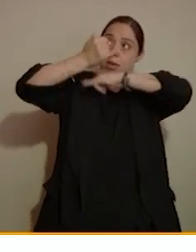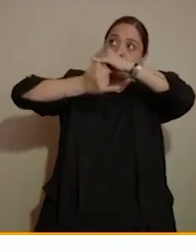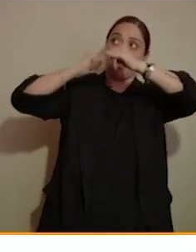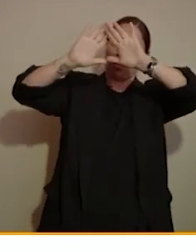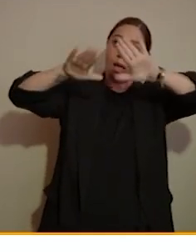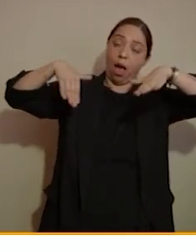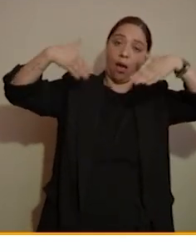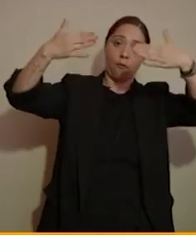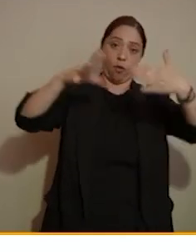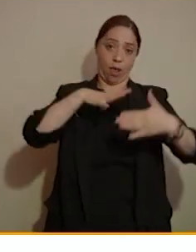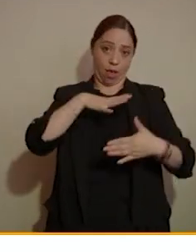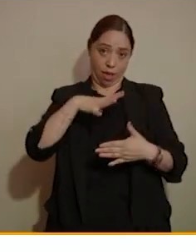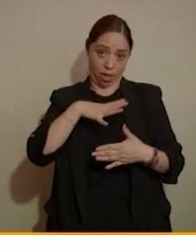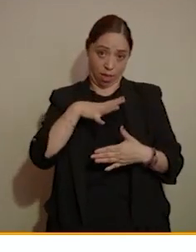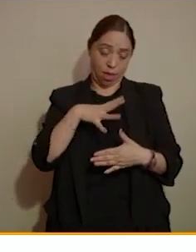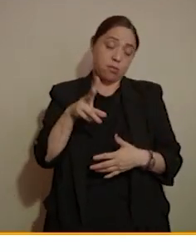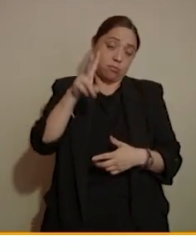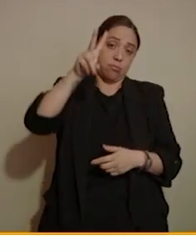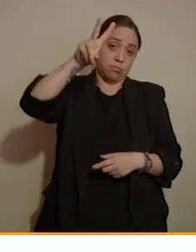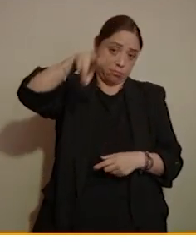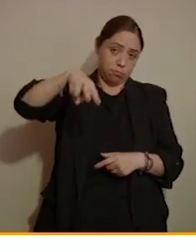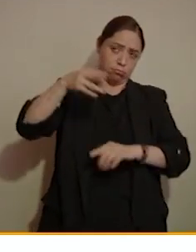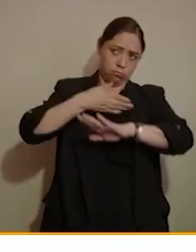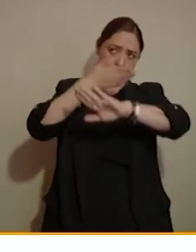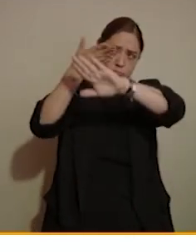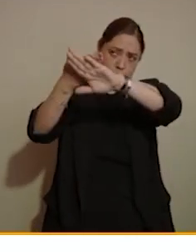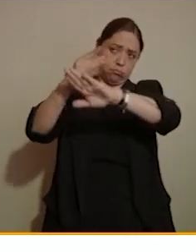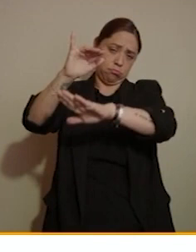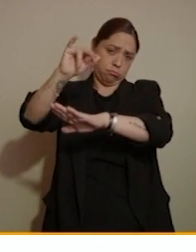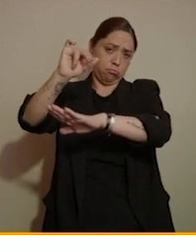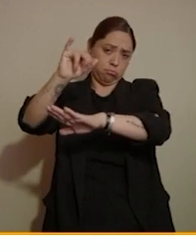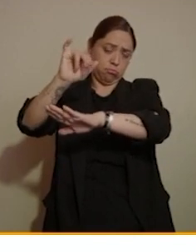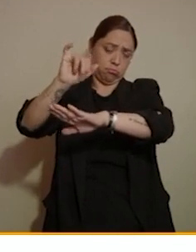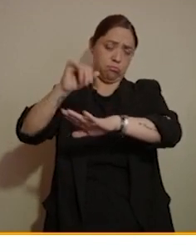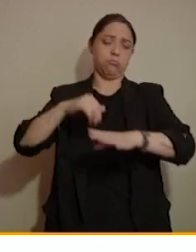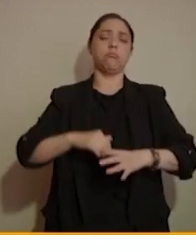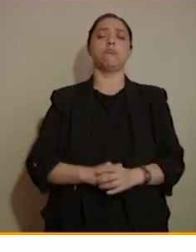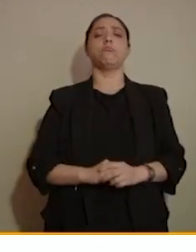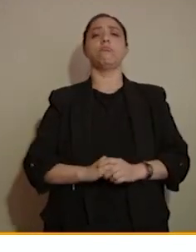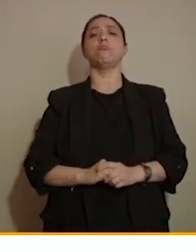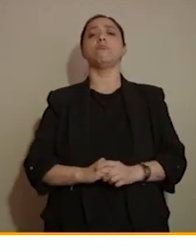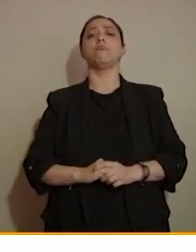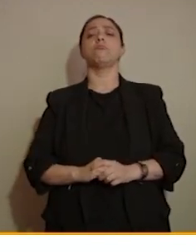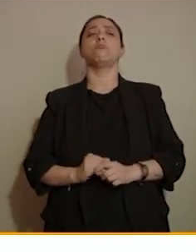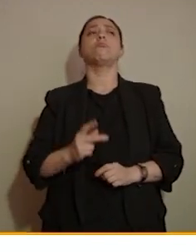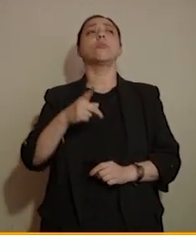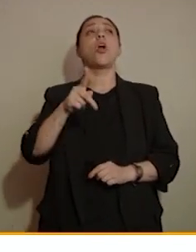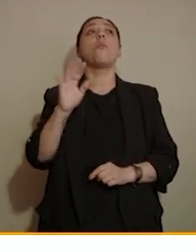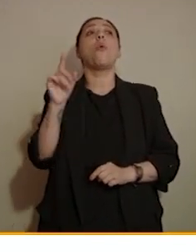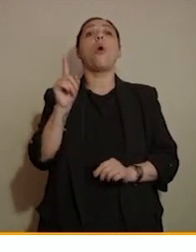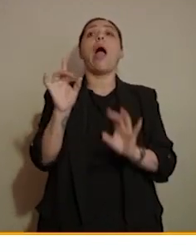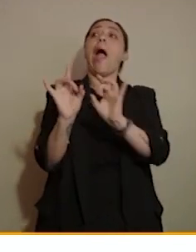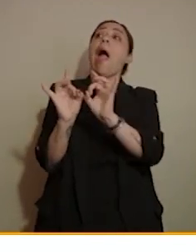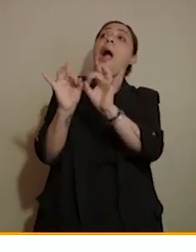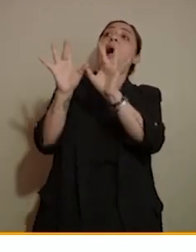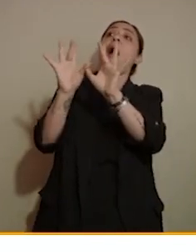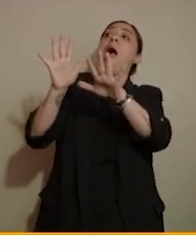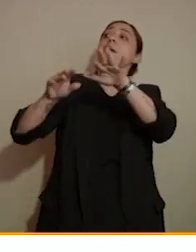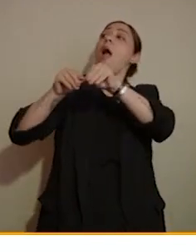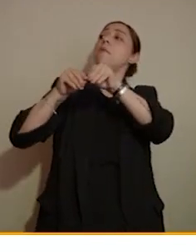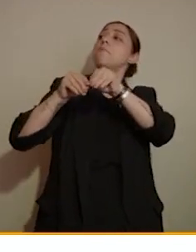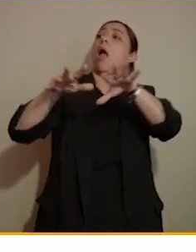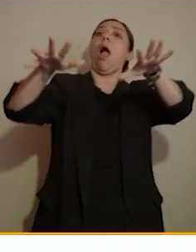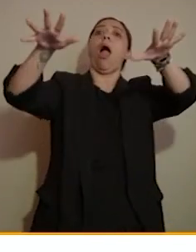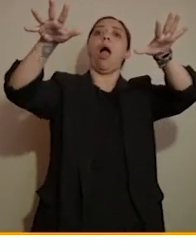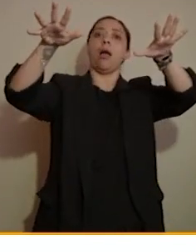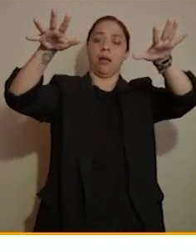es cierto que cada vez que un escándalo acerca de una sale, pues finalmente es toda la cadena